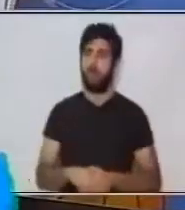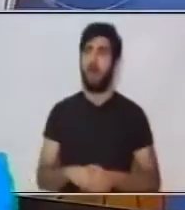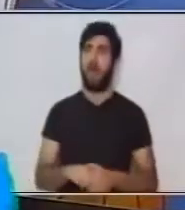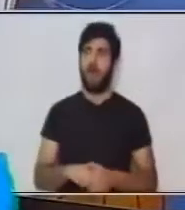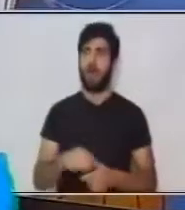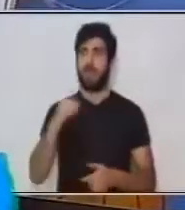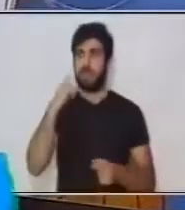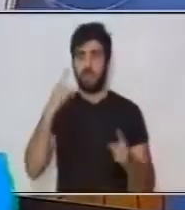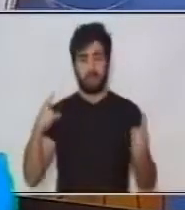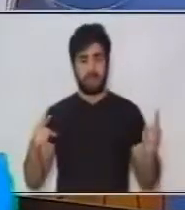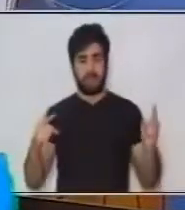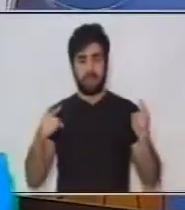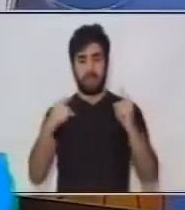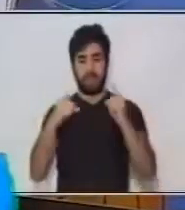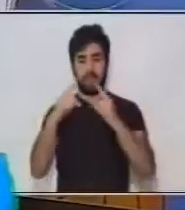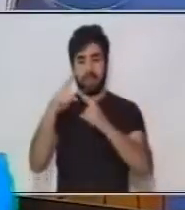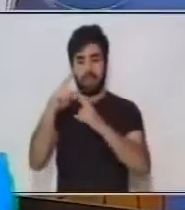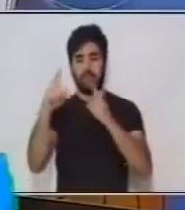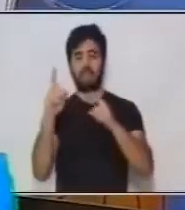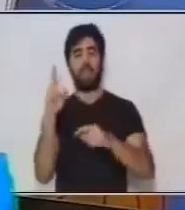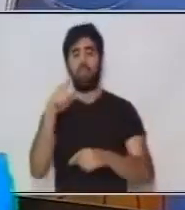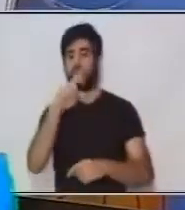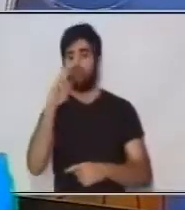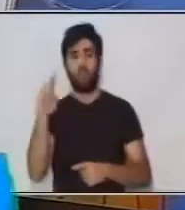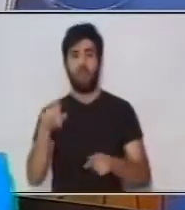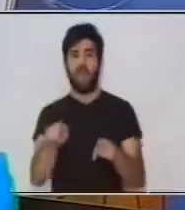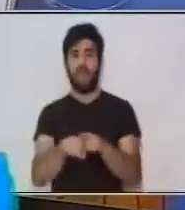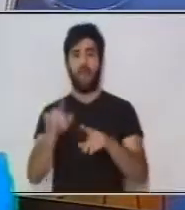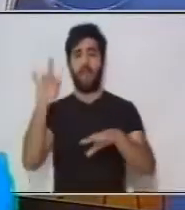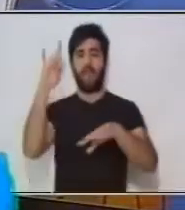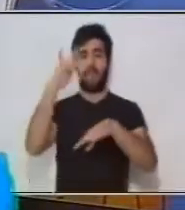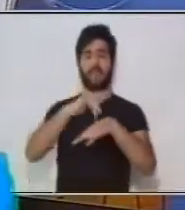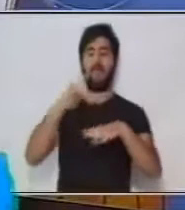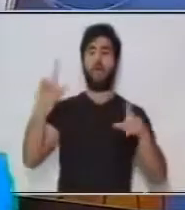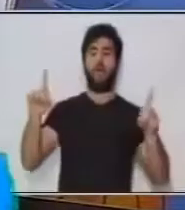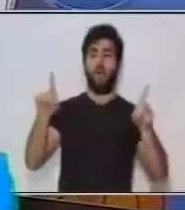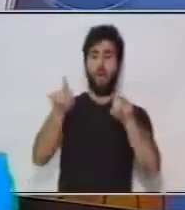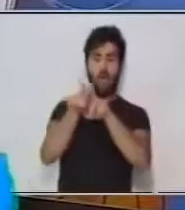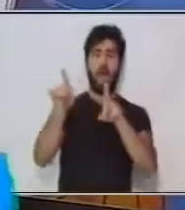nunca se iban a intersectar. Entonces,